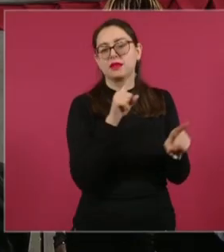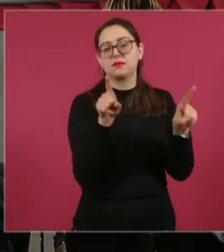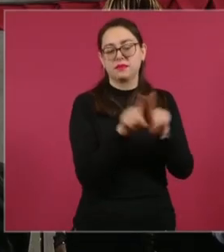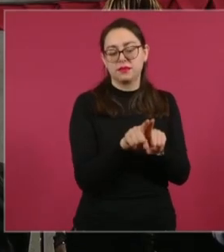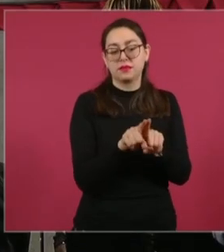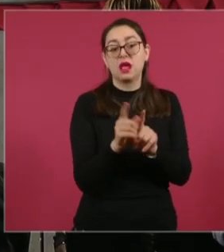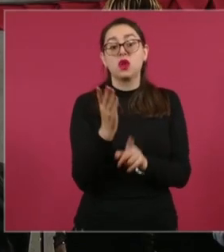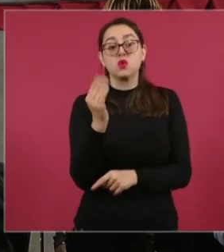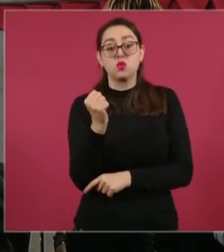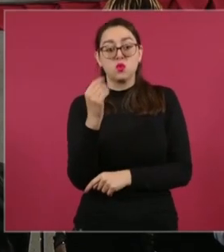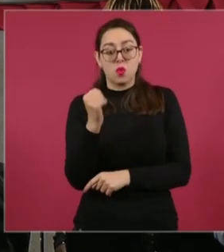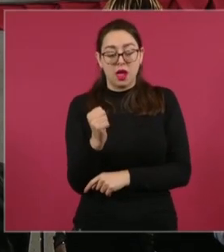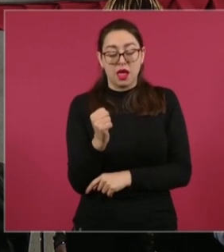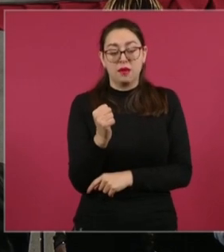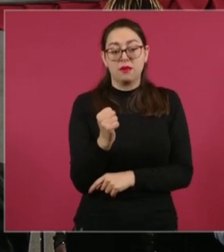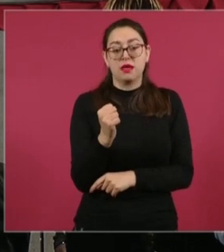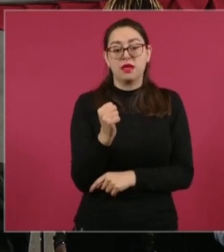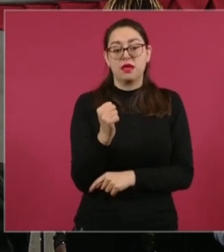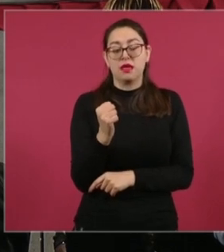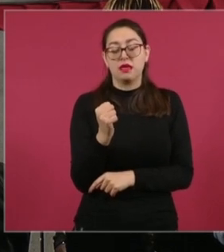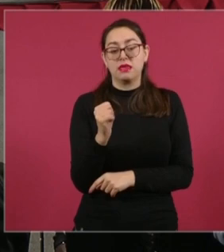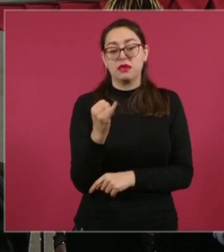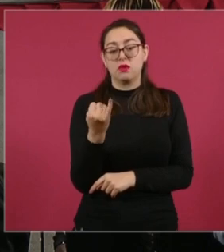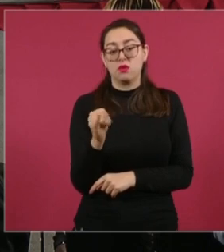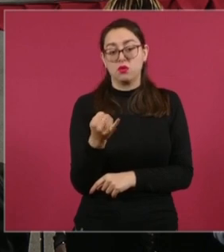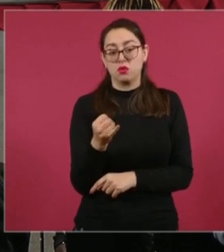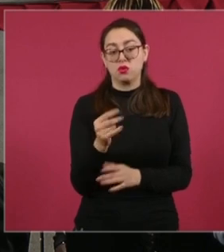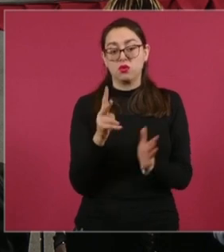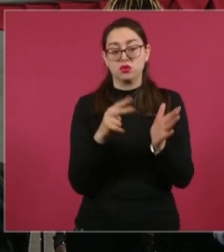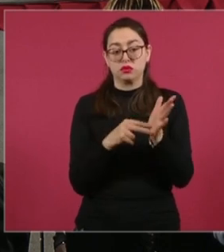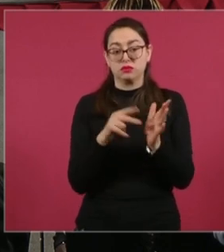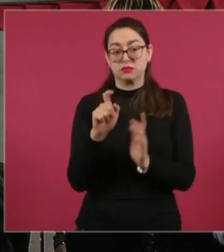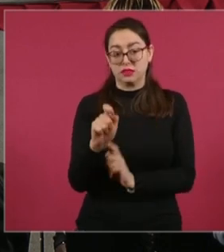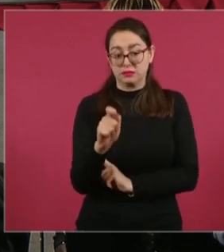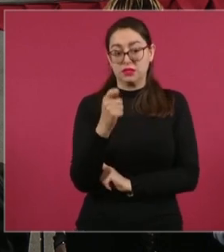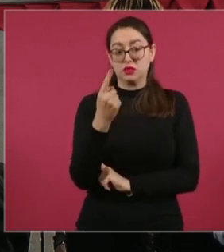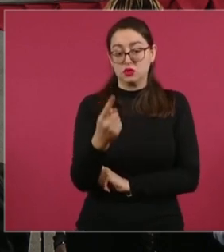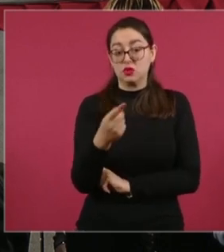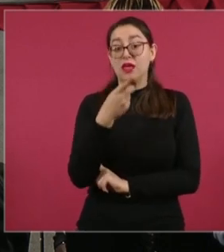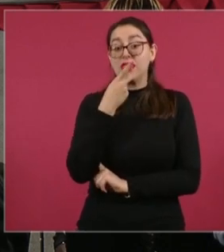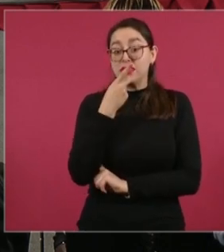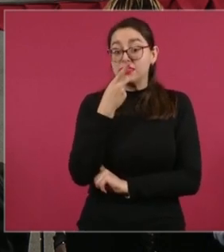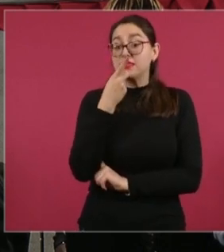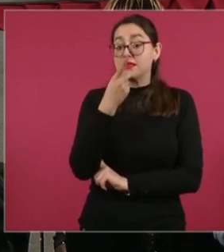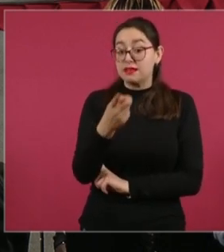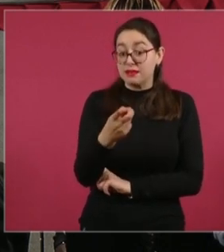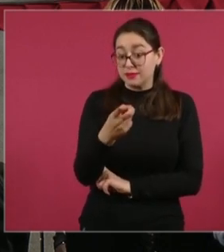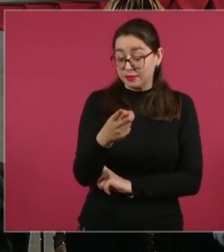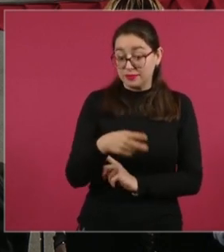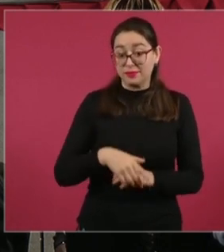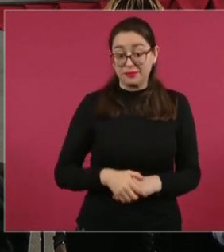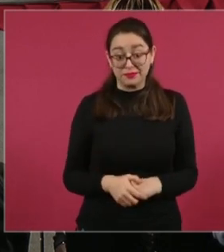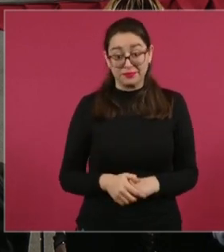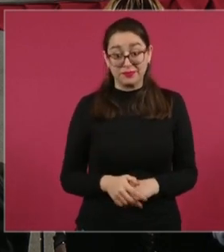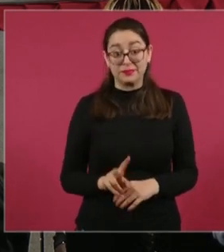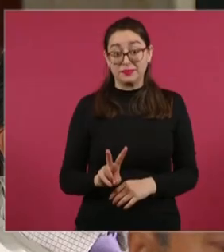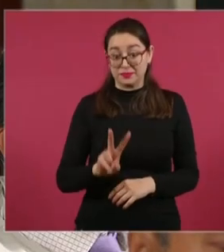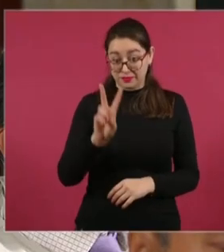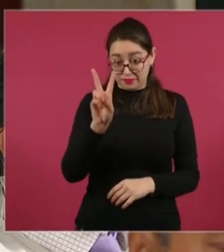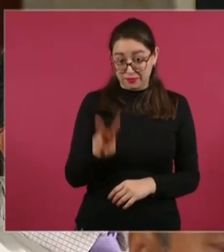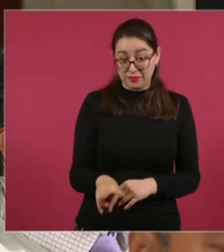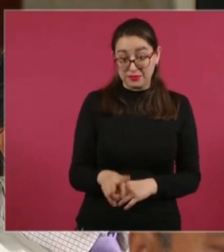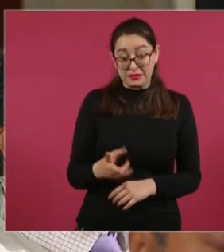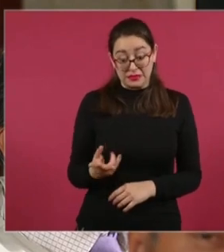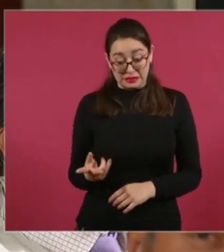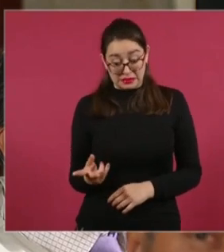2021 yo le decía en este espacio que le asombraría, señor presidente, conocer el papel que juega la